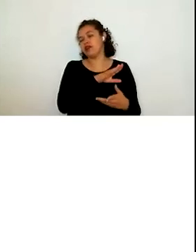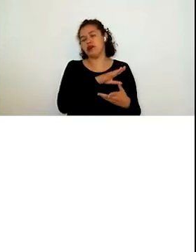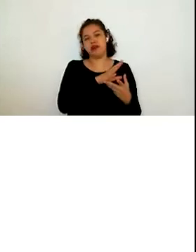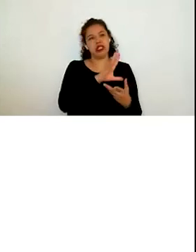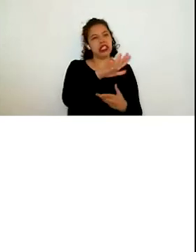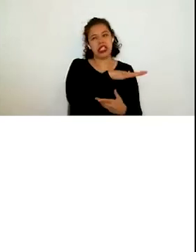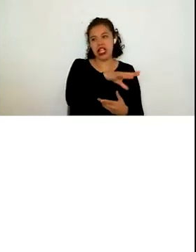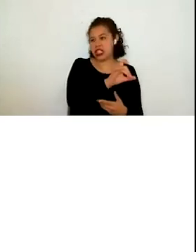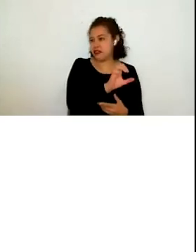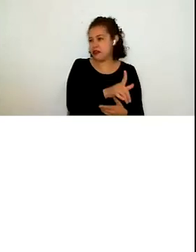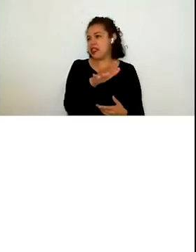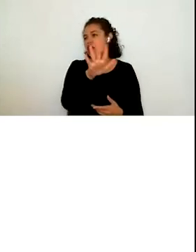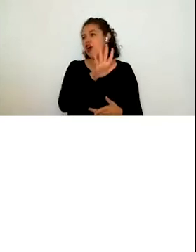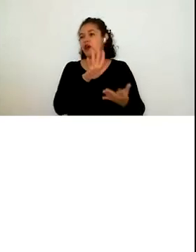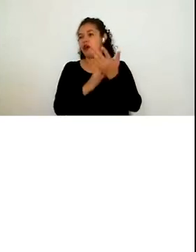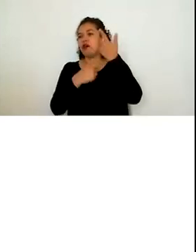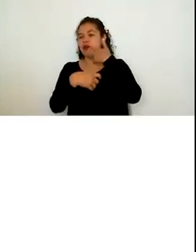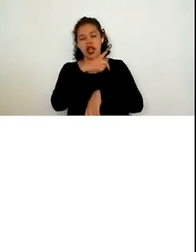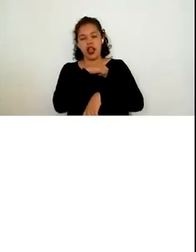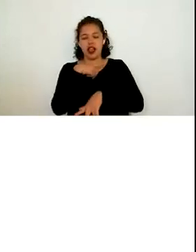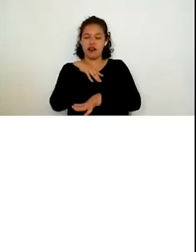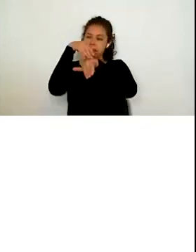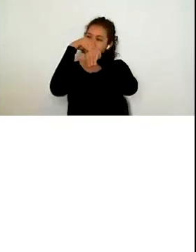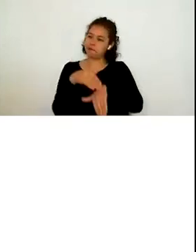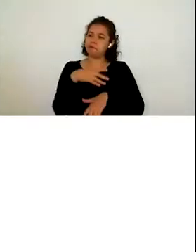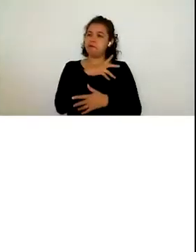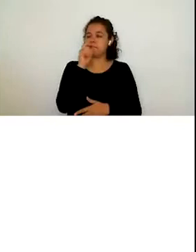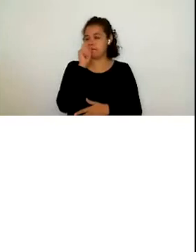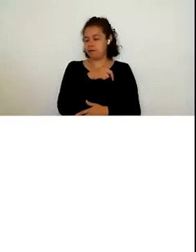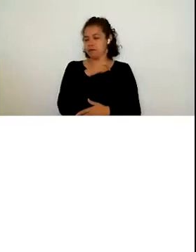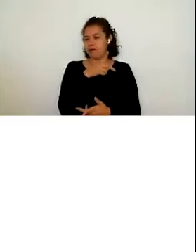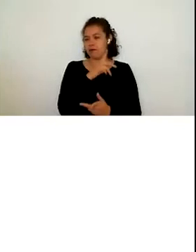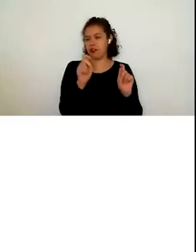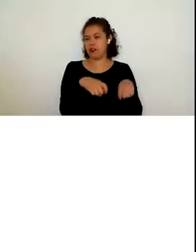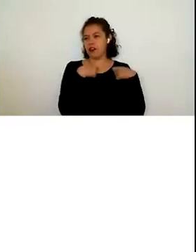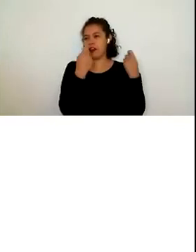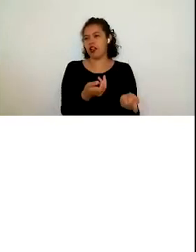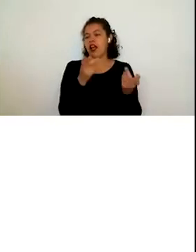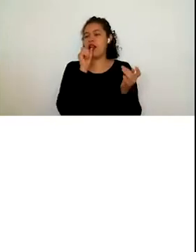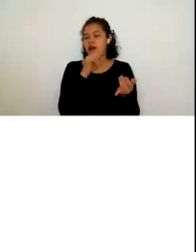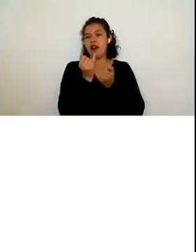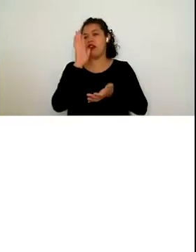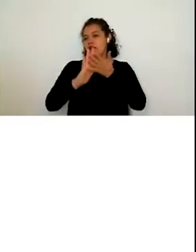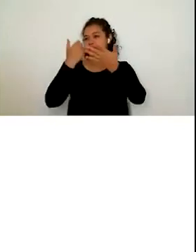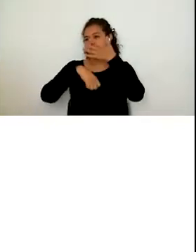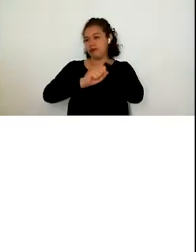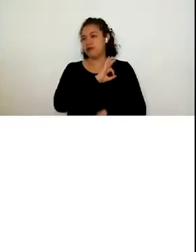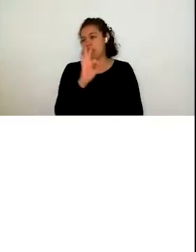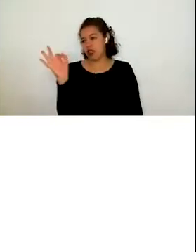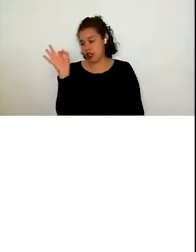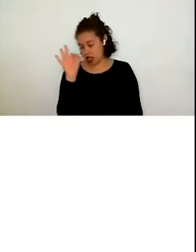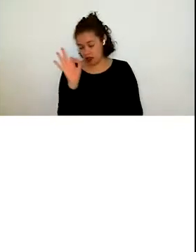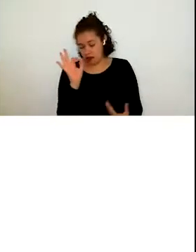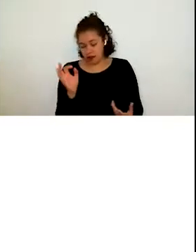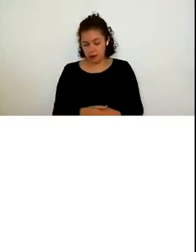Civil, el Código Penal, y pues serán acreedores incluso hasta penas privativas de la libertad, si llegara a ser el